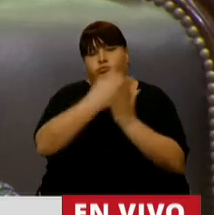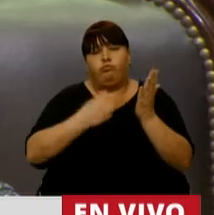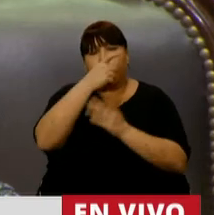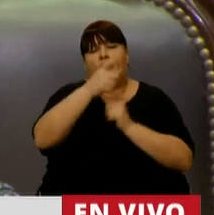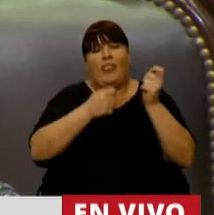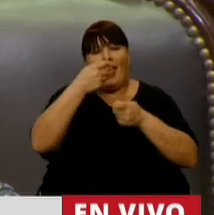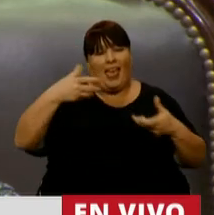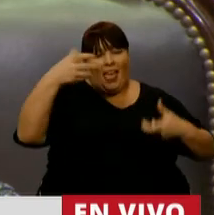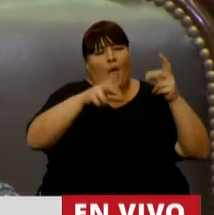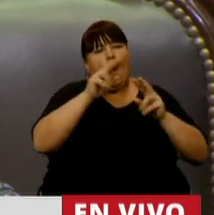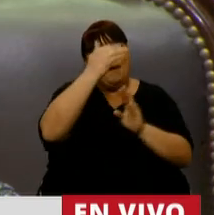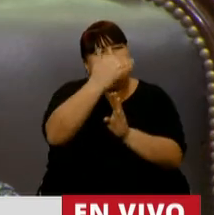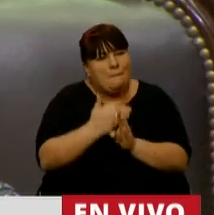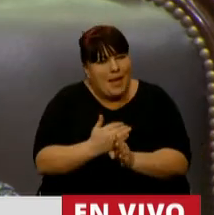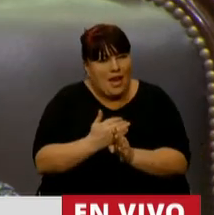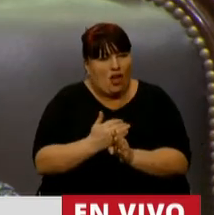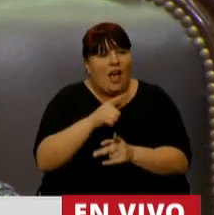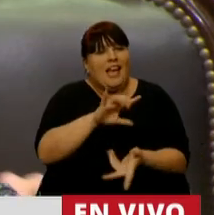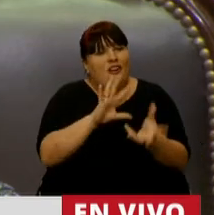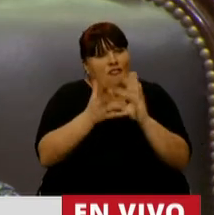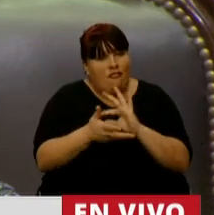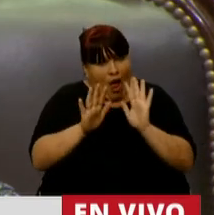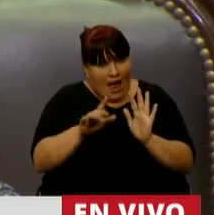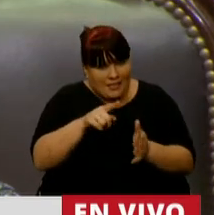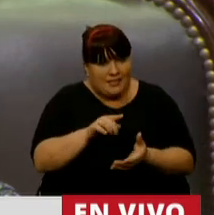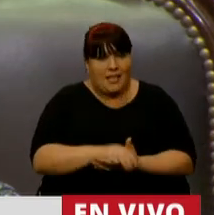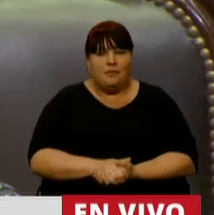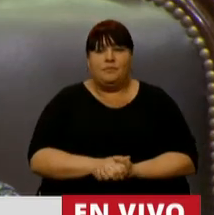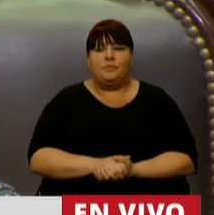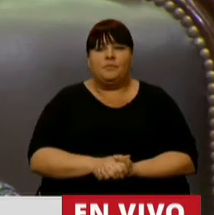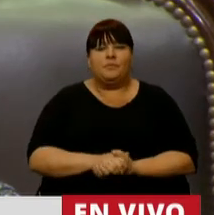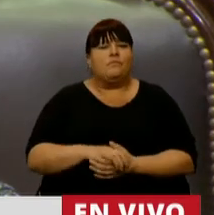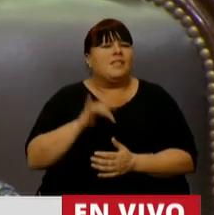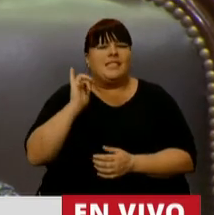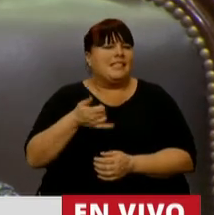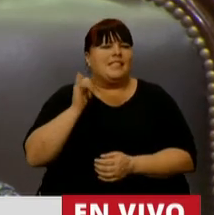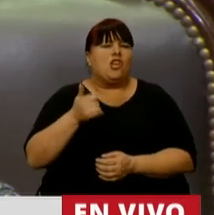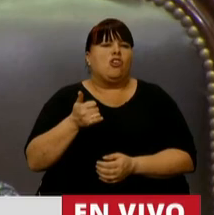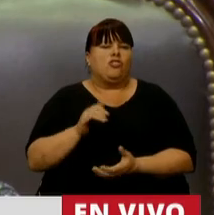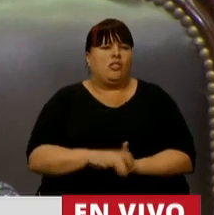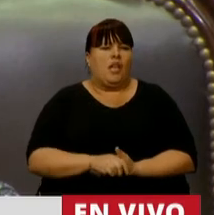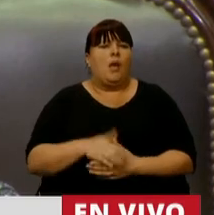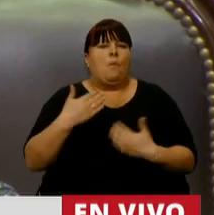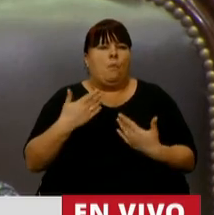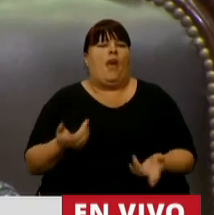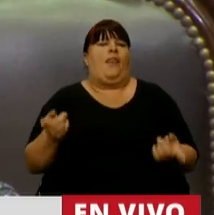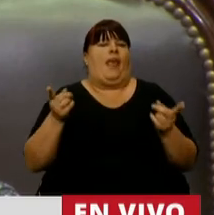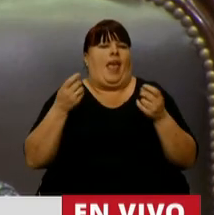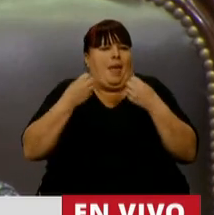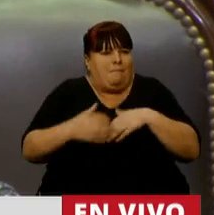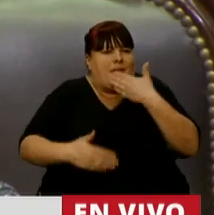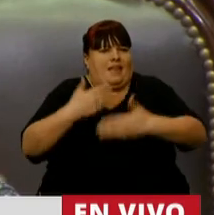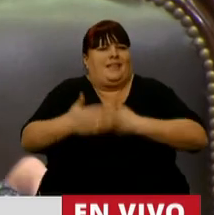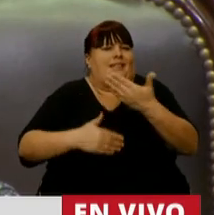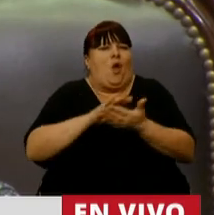tienen las inversiones, y de esta manera, sin lugar a dudas, podremos empezar